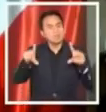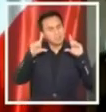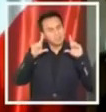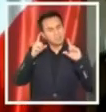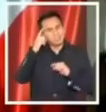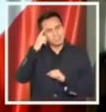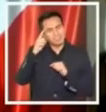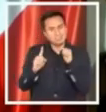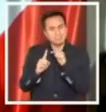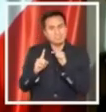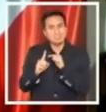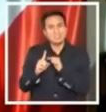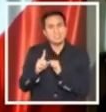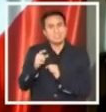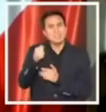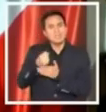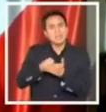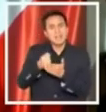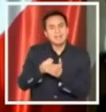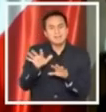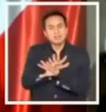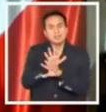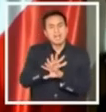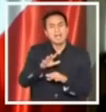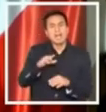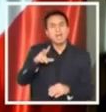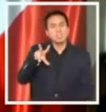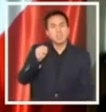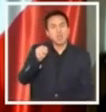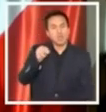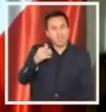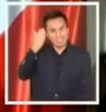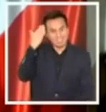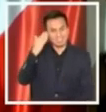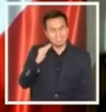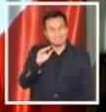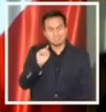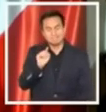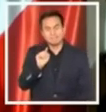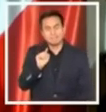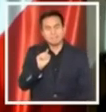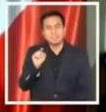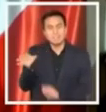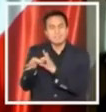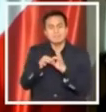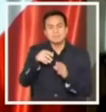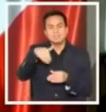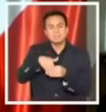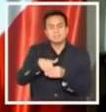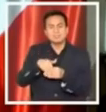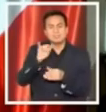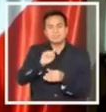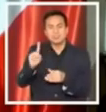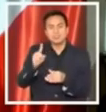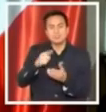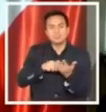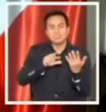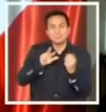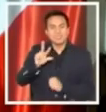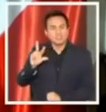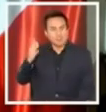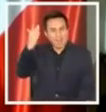protagonizando la épica de la película No, a propósito del plebiscito de 1988.